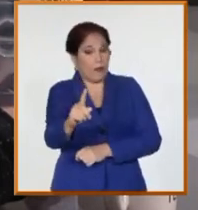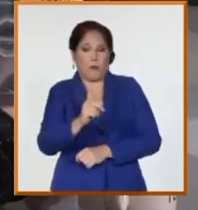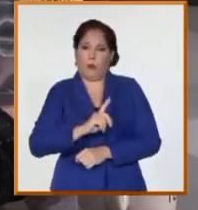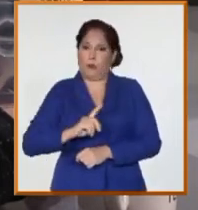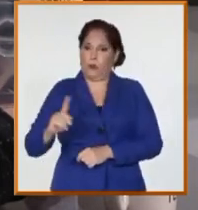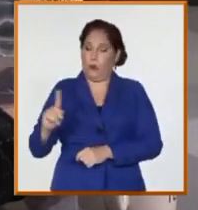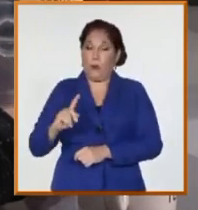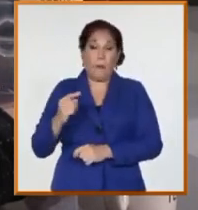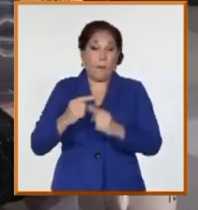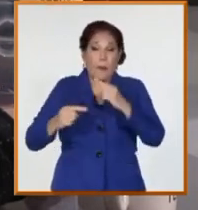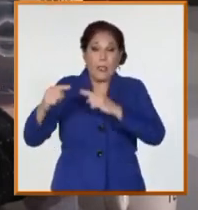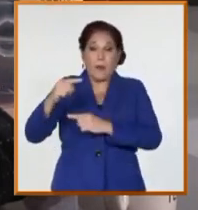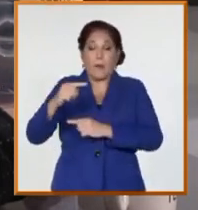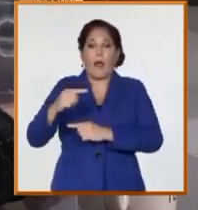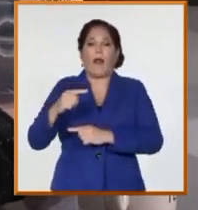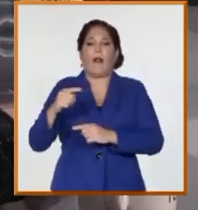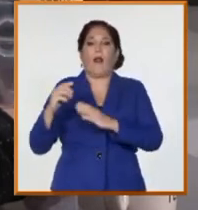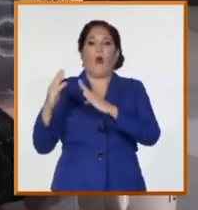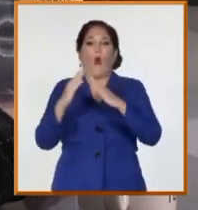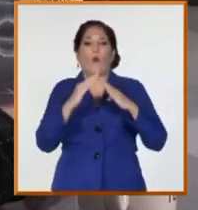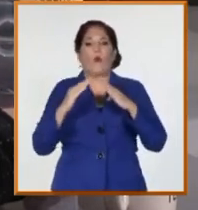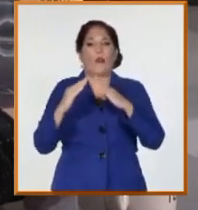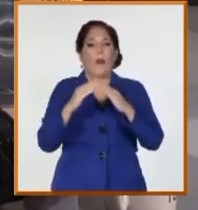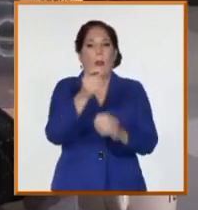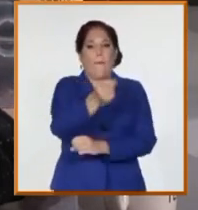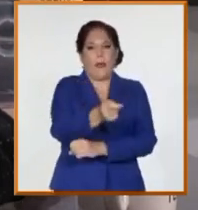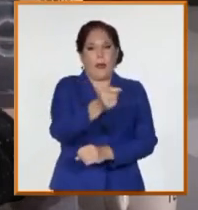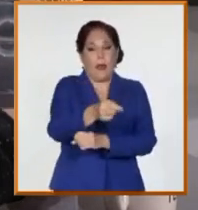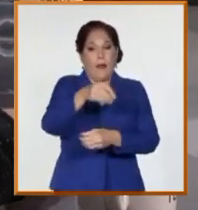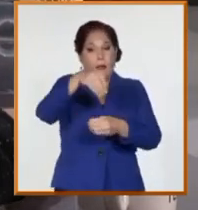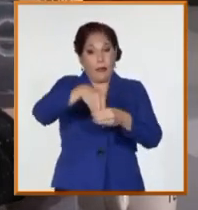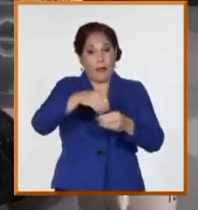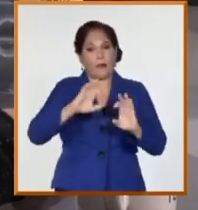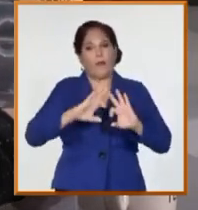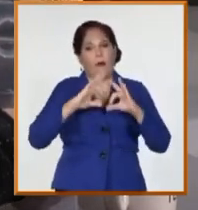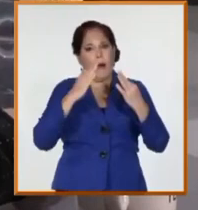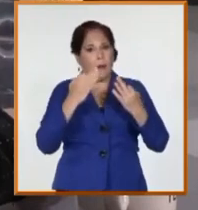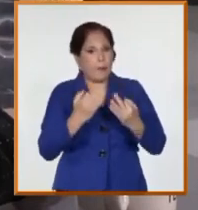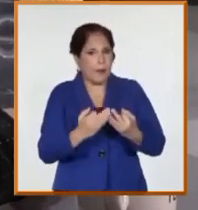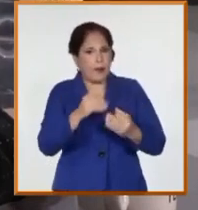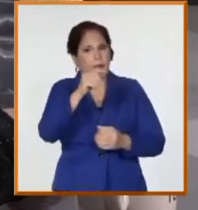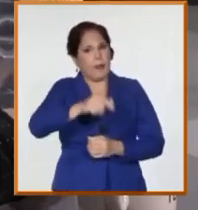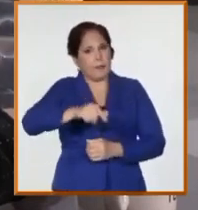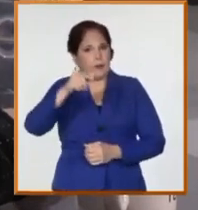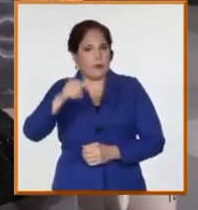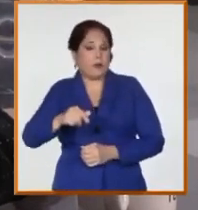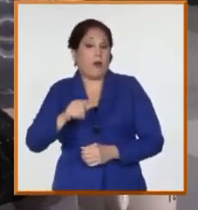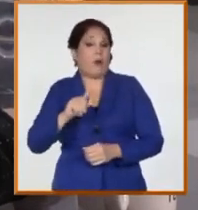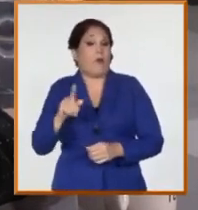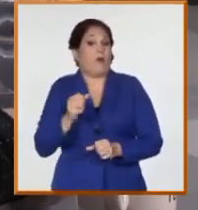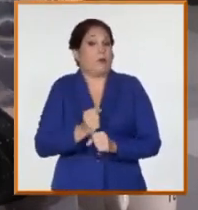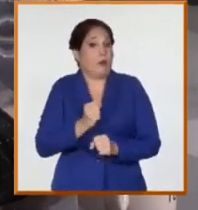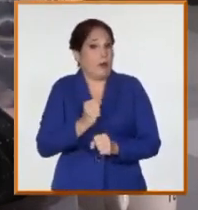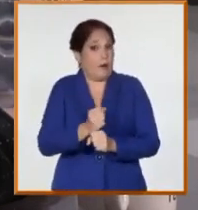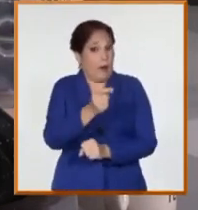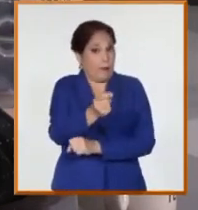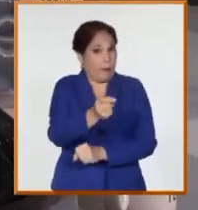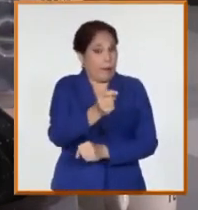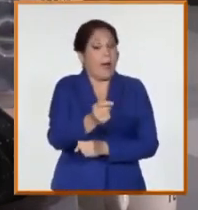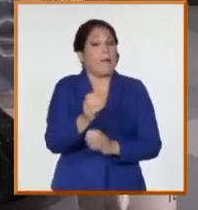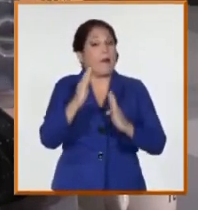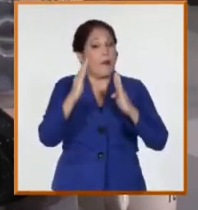fundamentalmente esto está hablando de comunidades pesqueras en la familia personas que incluso a lo mejor no trabajan en el sector pesquero pero